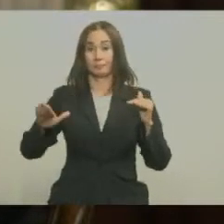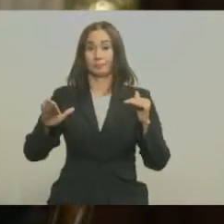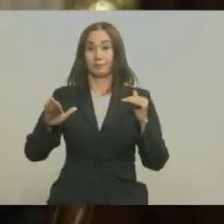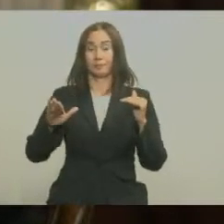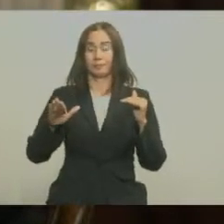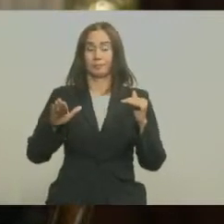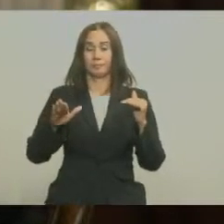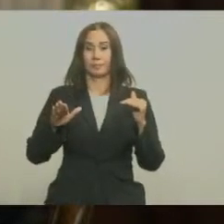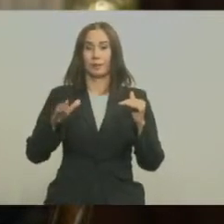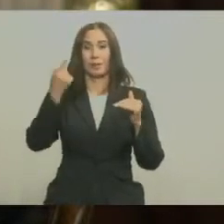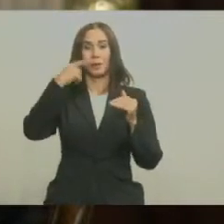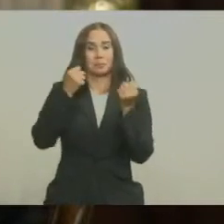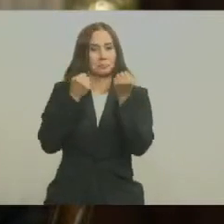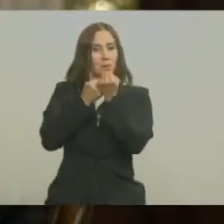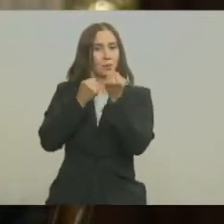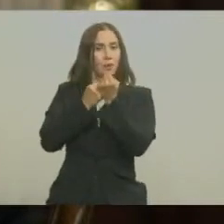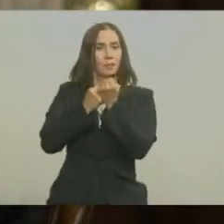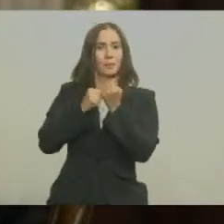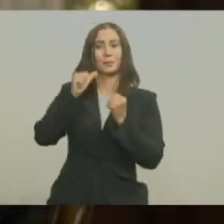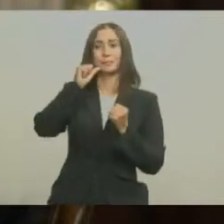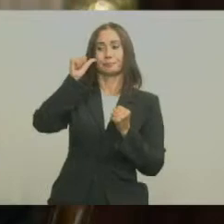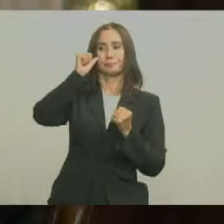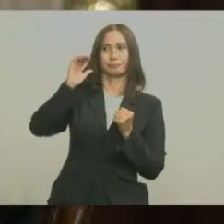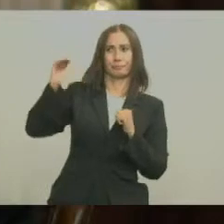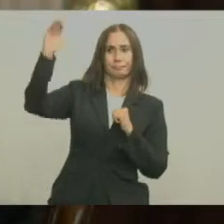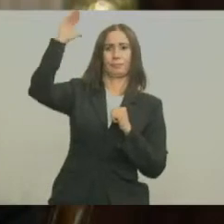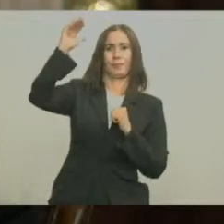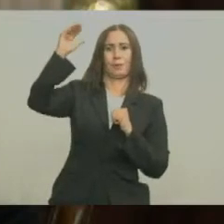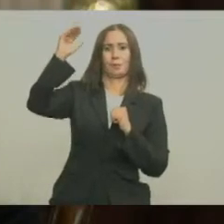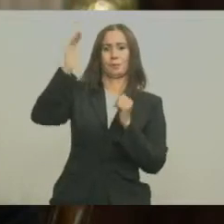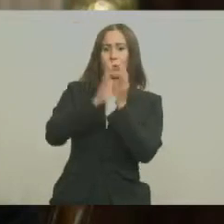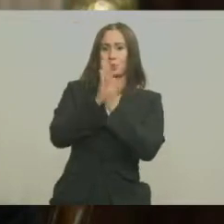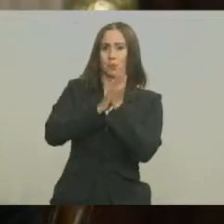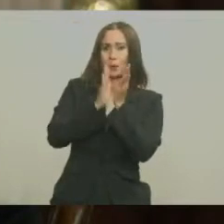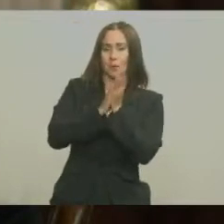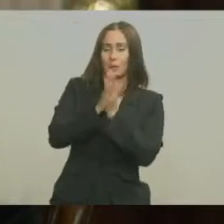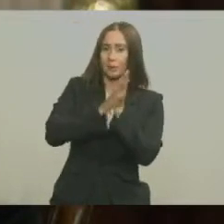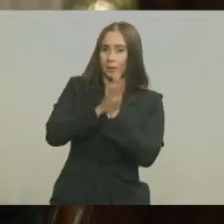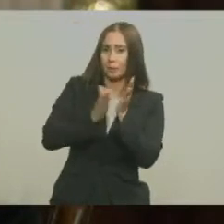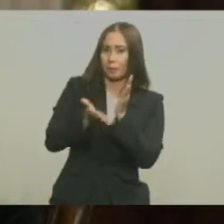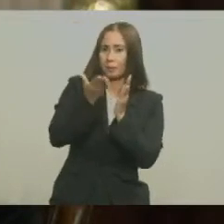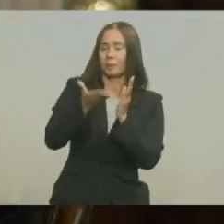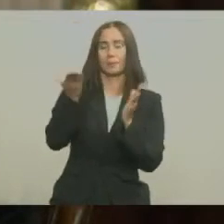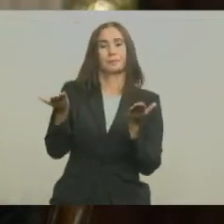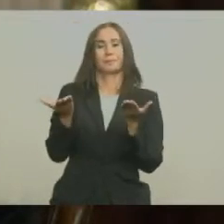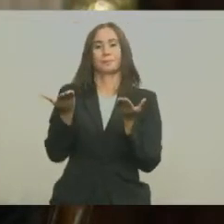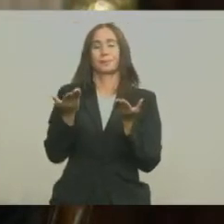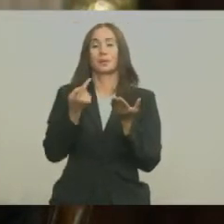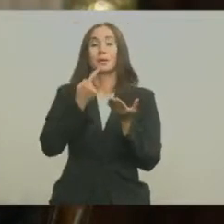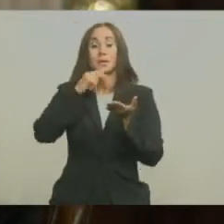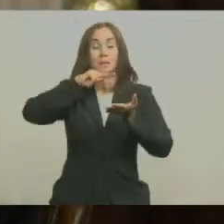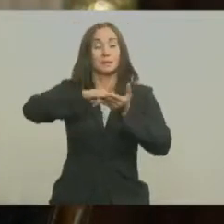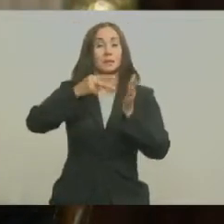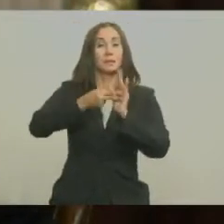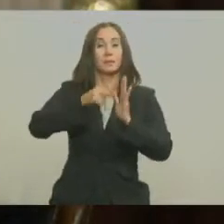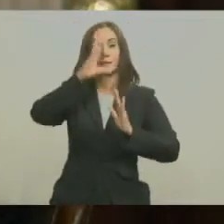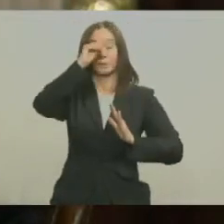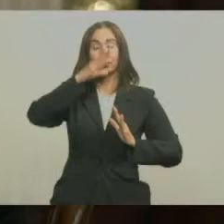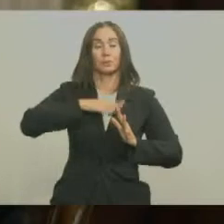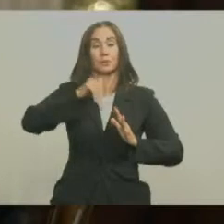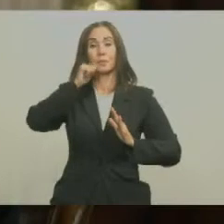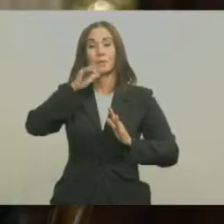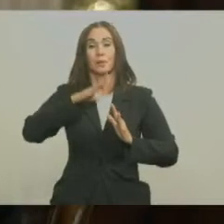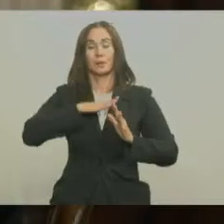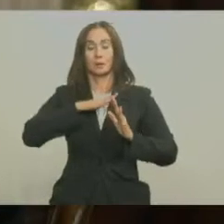generalmente orquestadas por personas adultas, aumentan la probabilidad de que las niñas y adolescentes deserten